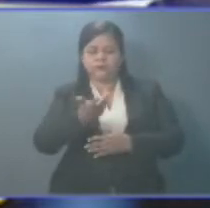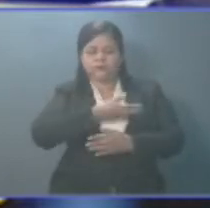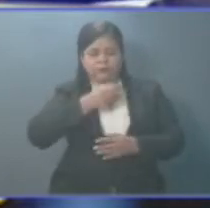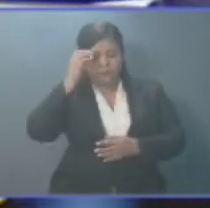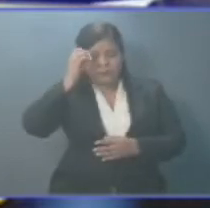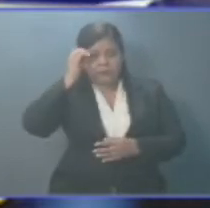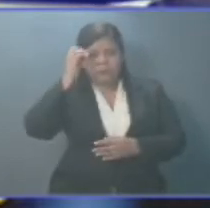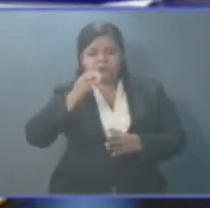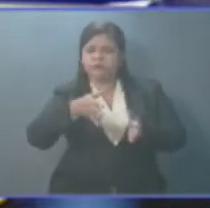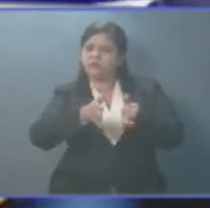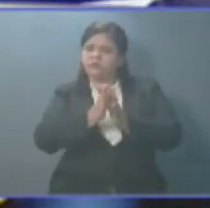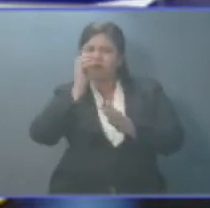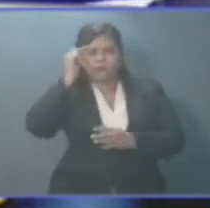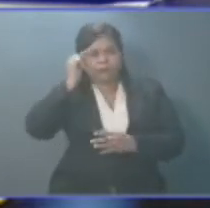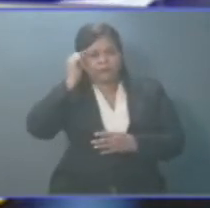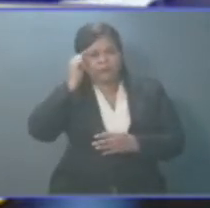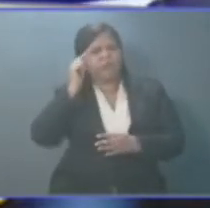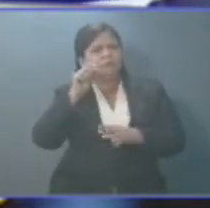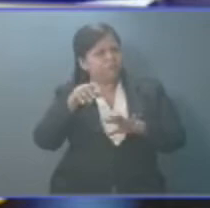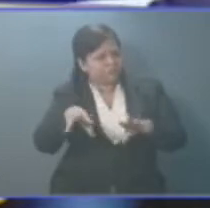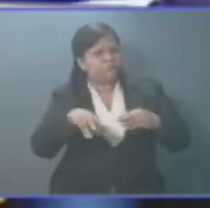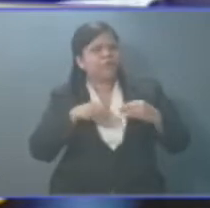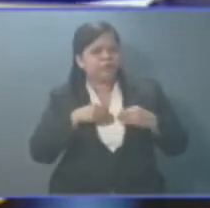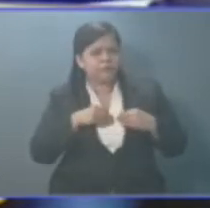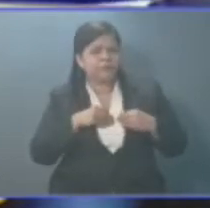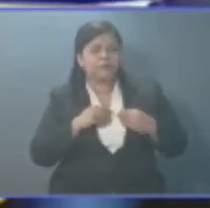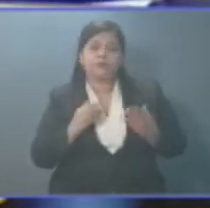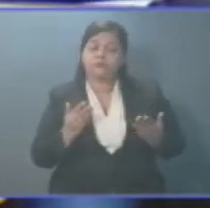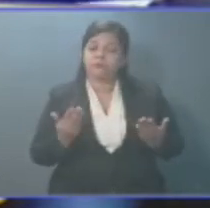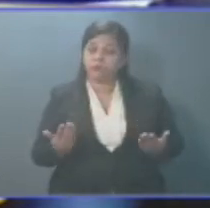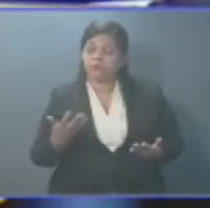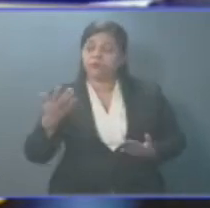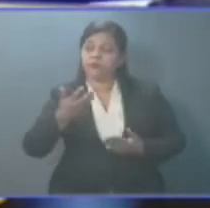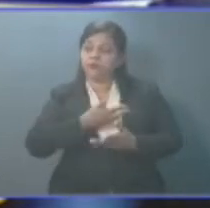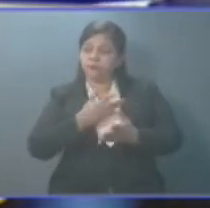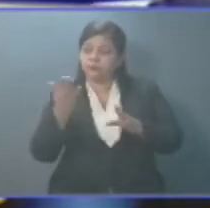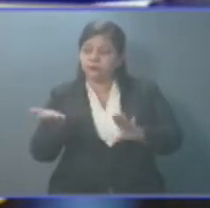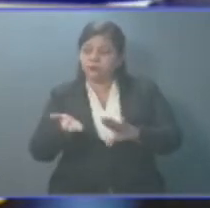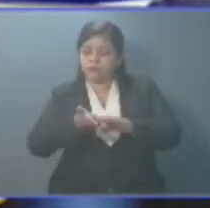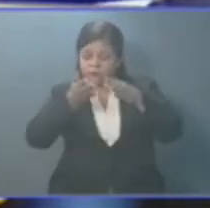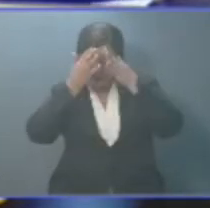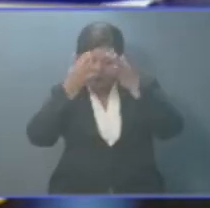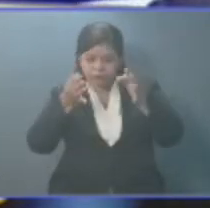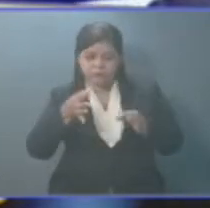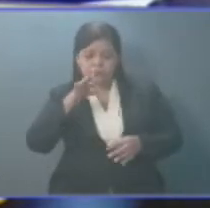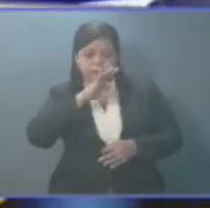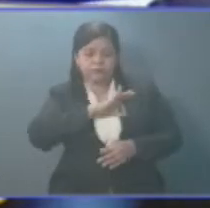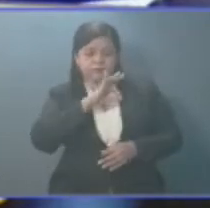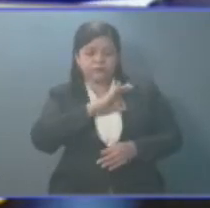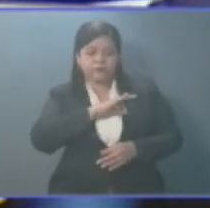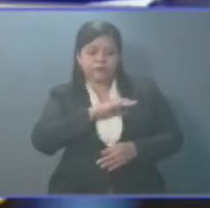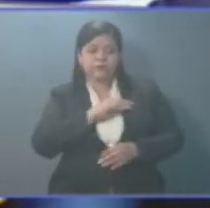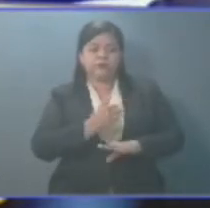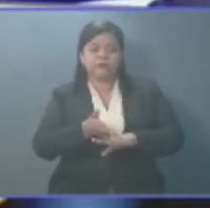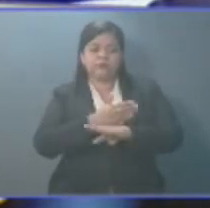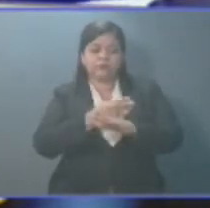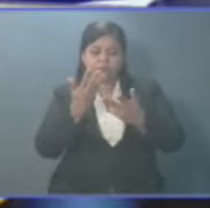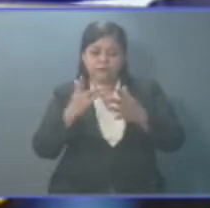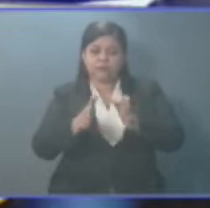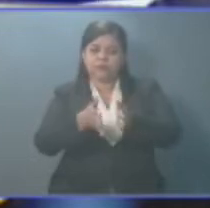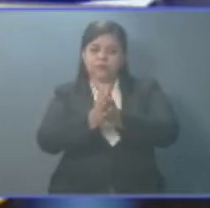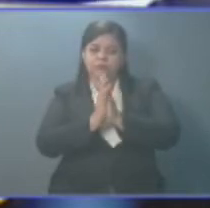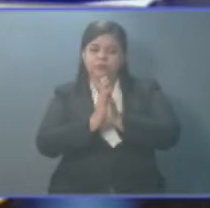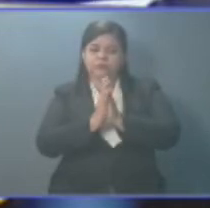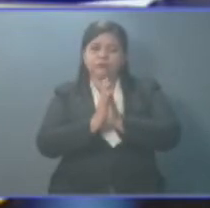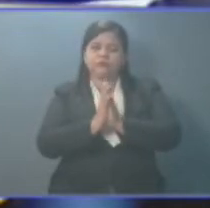la solicitud es aceptable, por lo que emite dictamen favorable a los solicitados, para